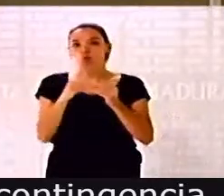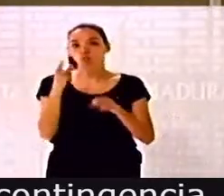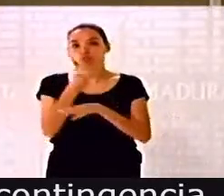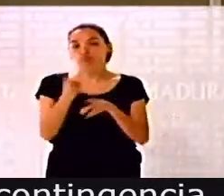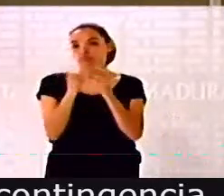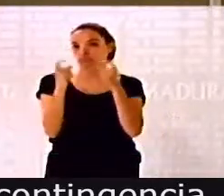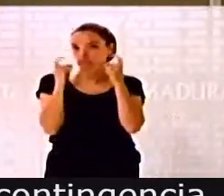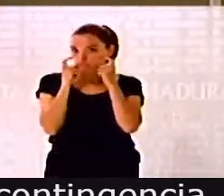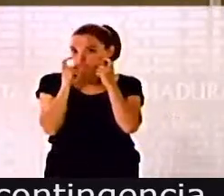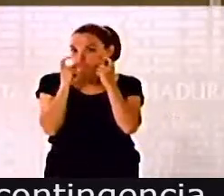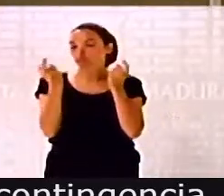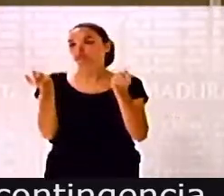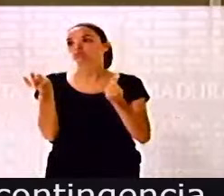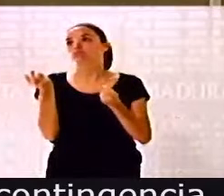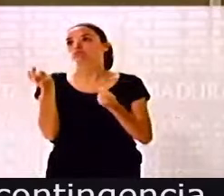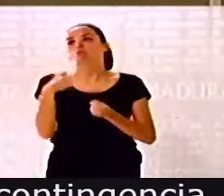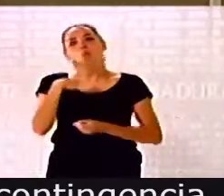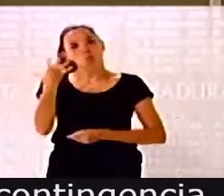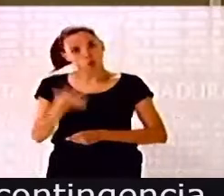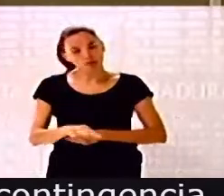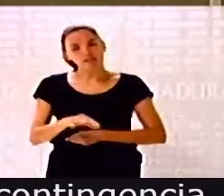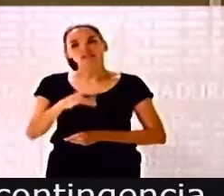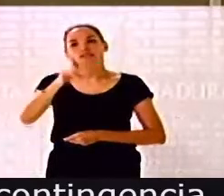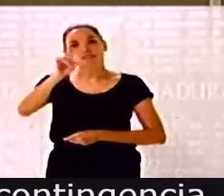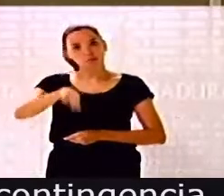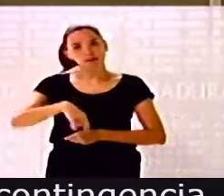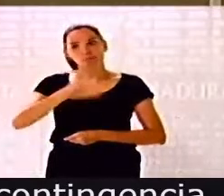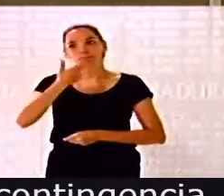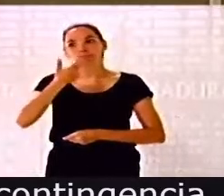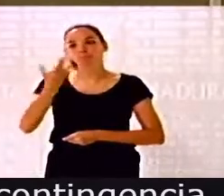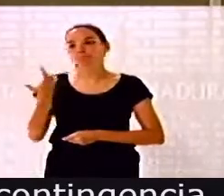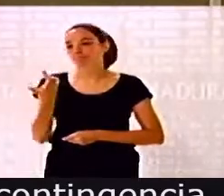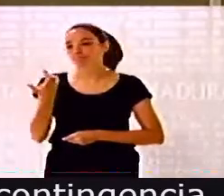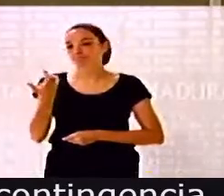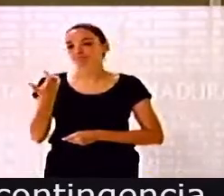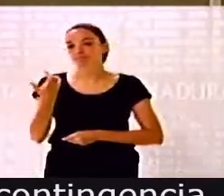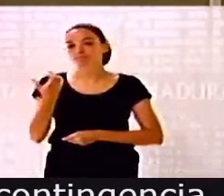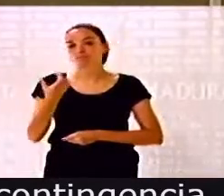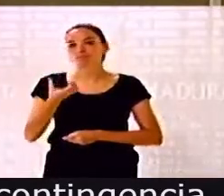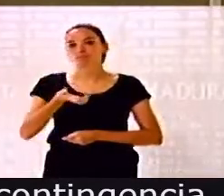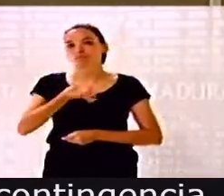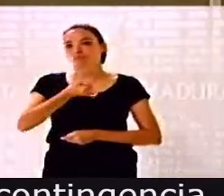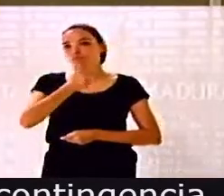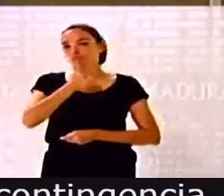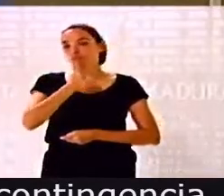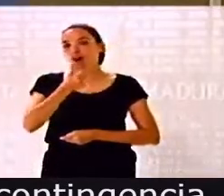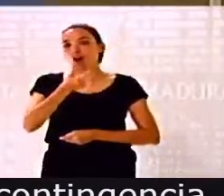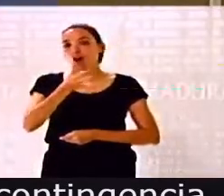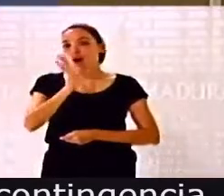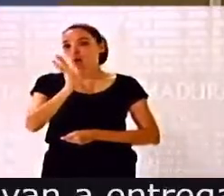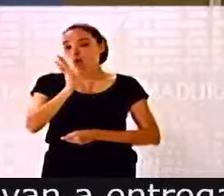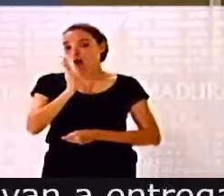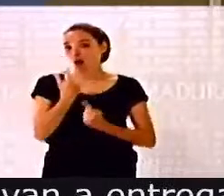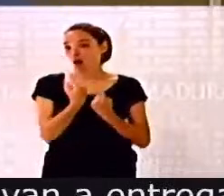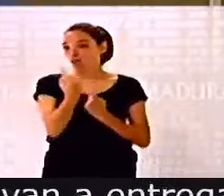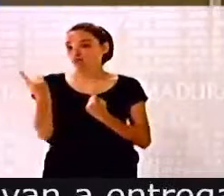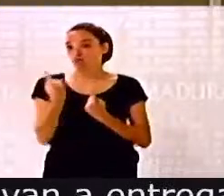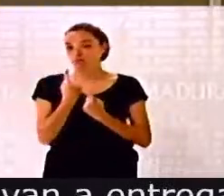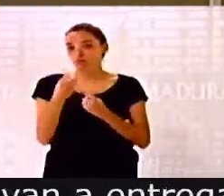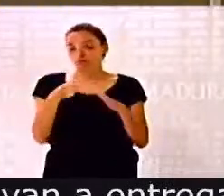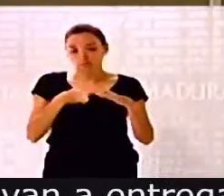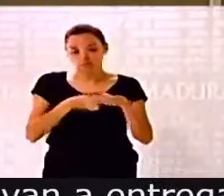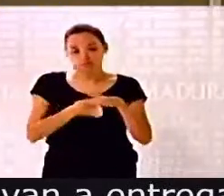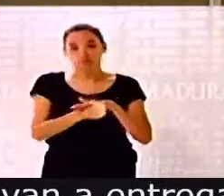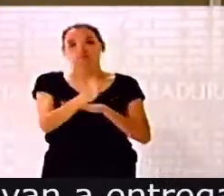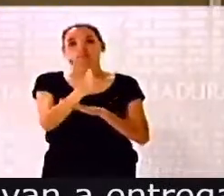obligatorio de mascarillas, sí pueden asegurar que le van a entregar pues una botella de agua, pongo por caso, a cada uno de los asistentes a